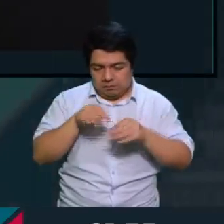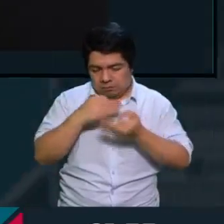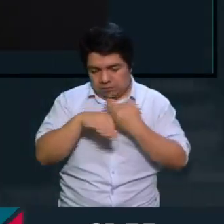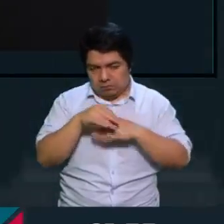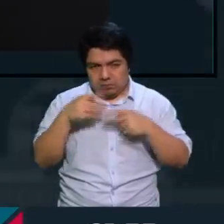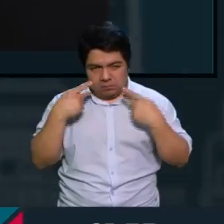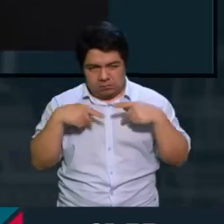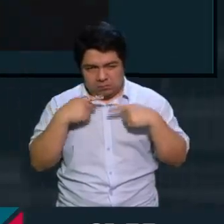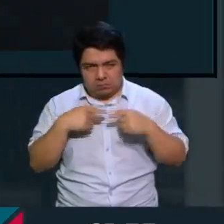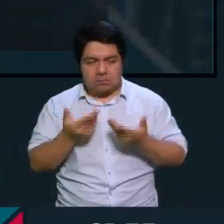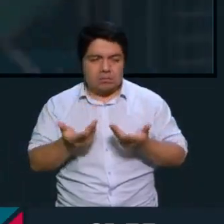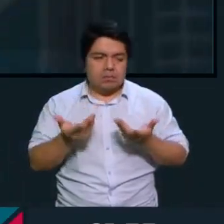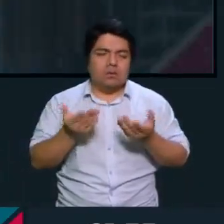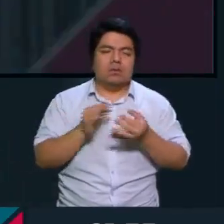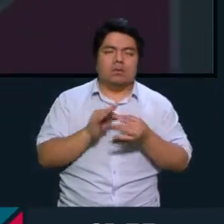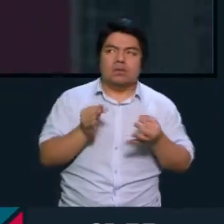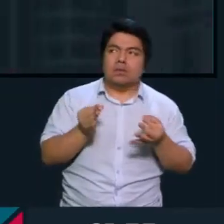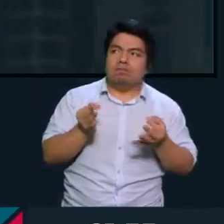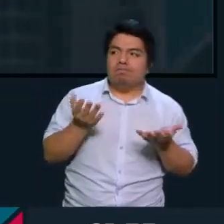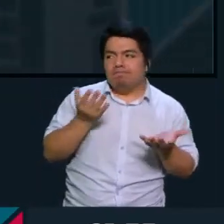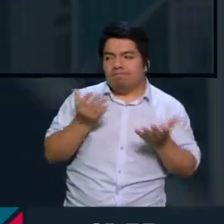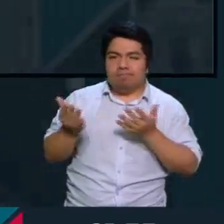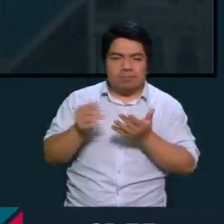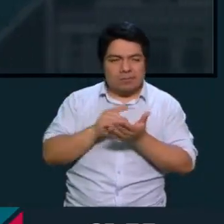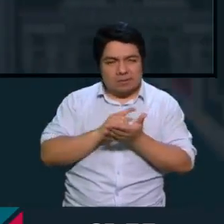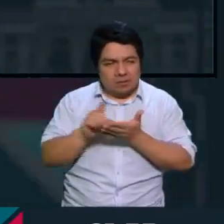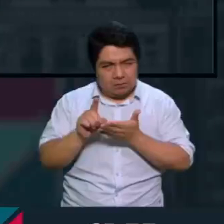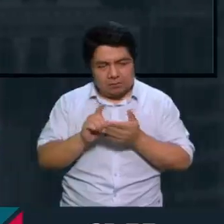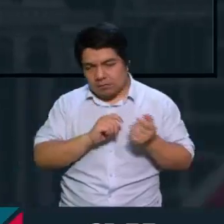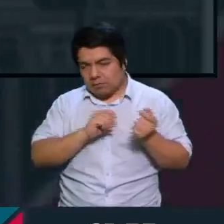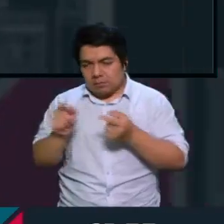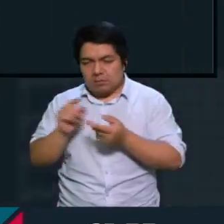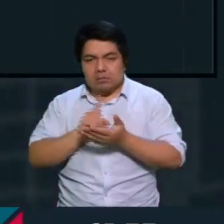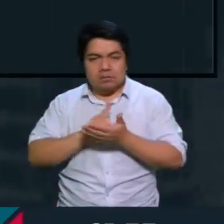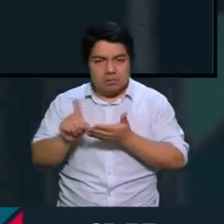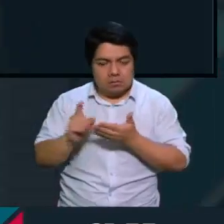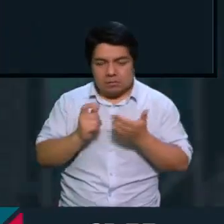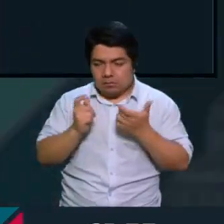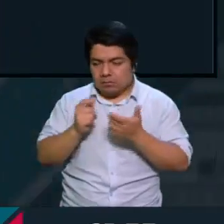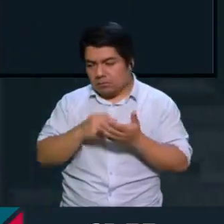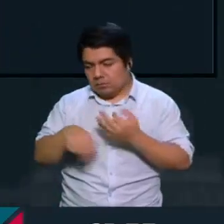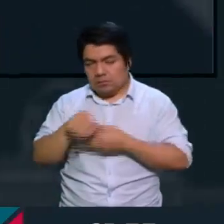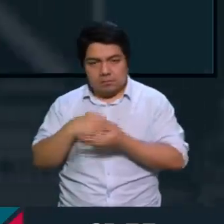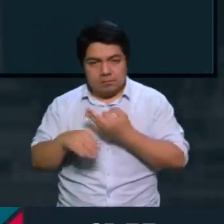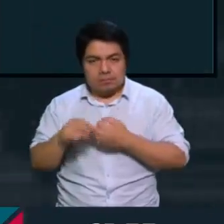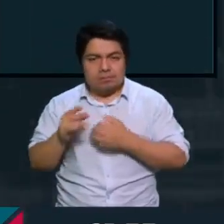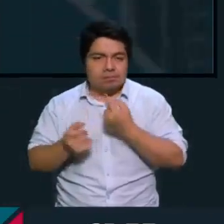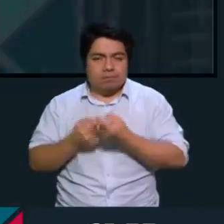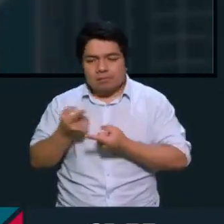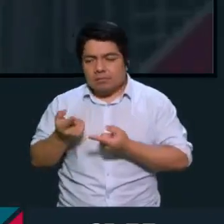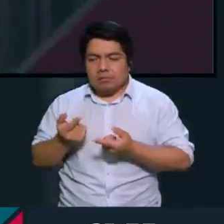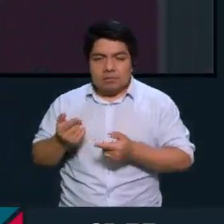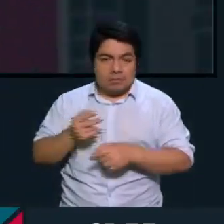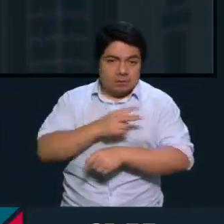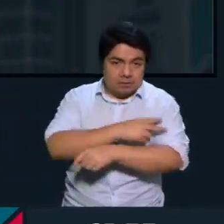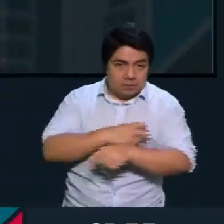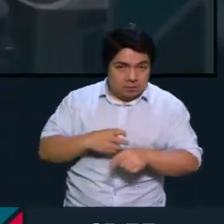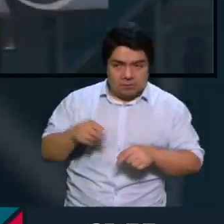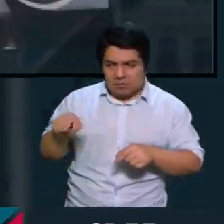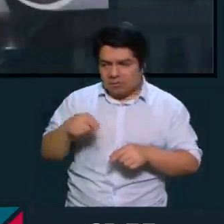de otorgar, digamos, derechos económicos a quienes detentaban el poder, vivían